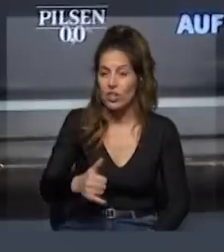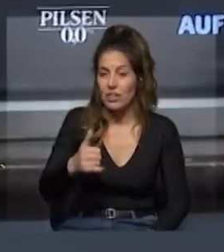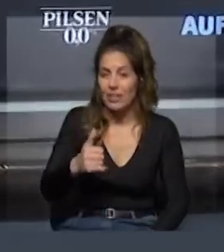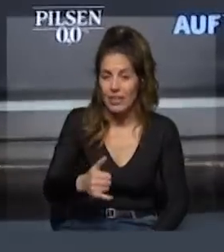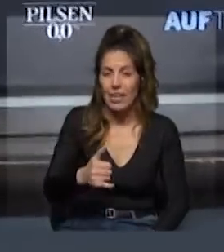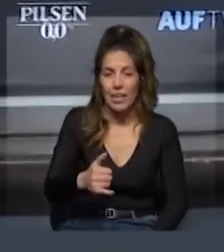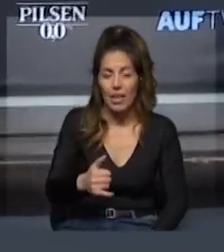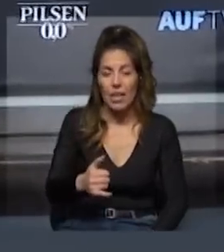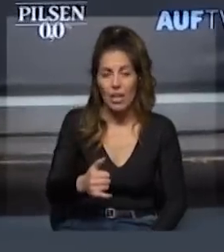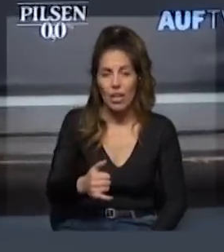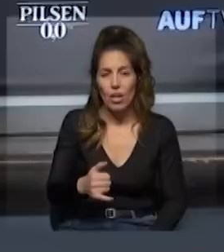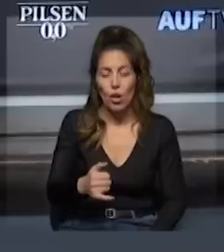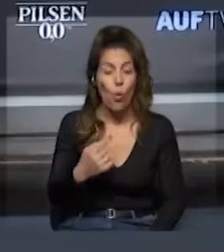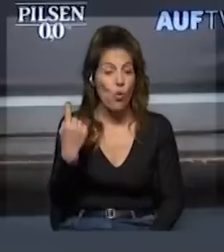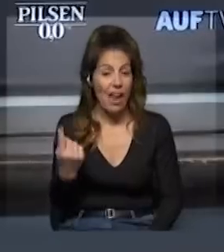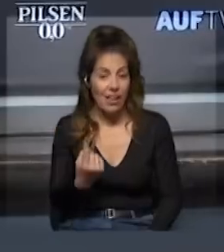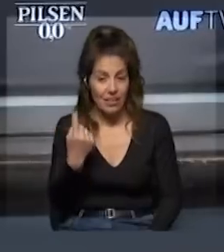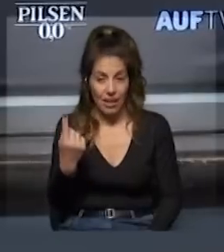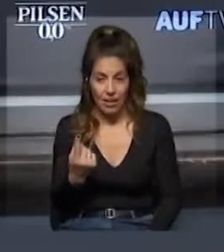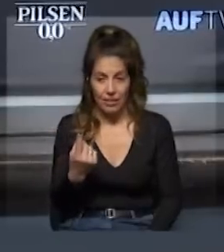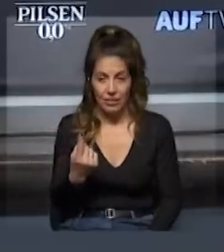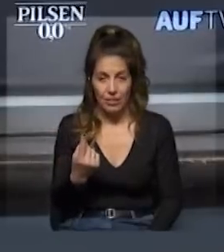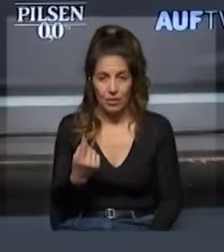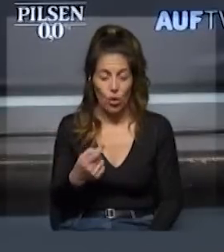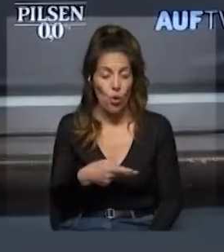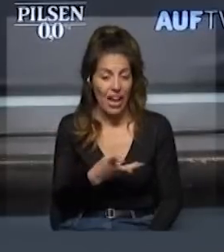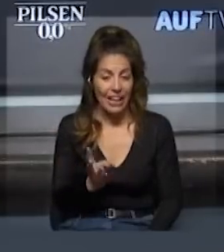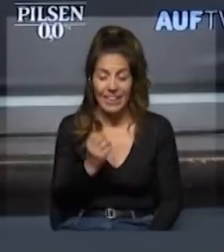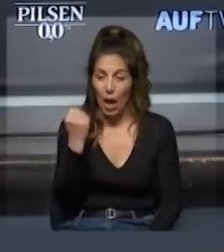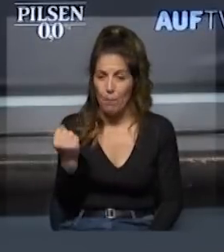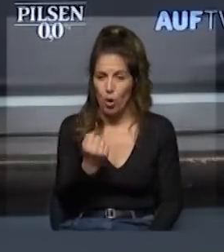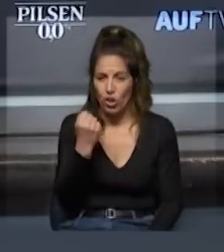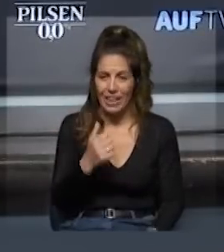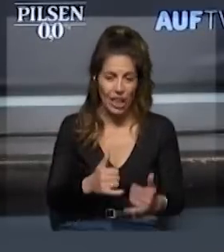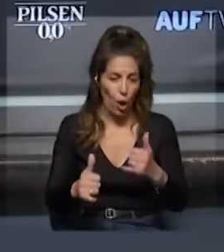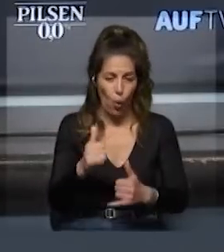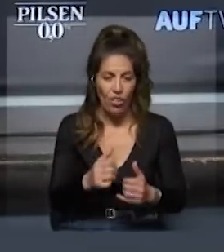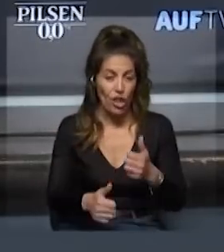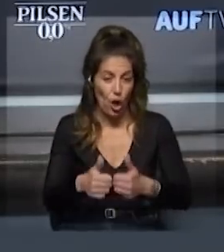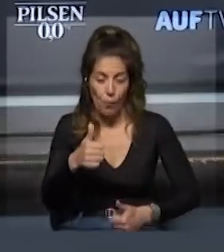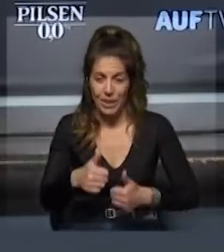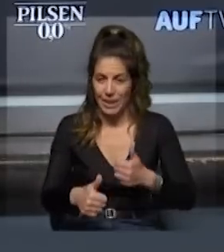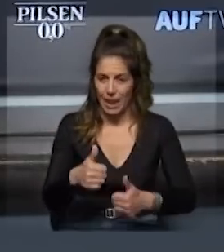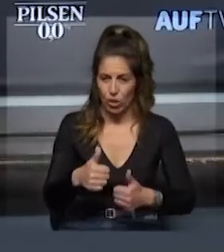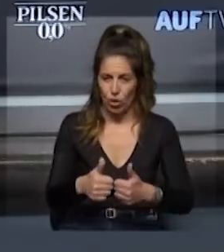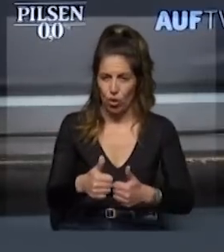tiene una liga una cantidad importante de jugadores compitiendo